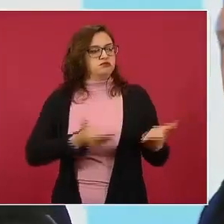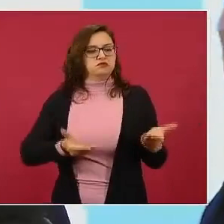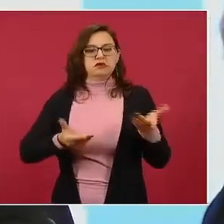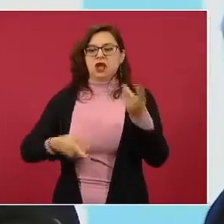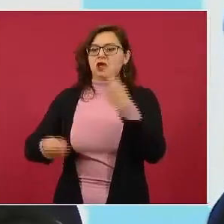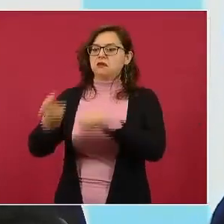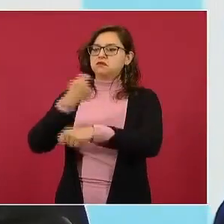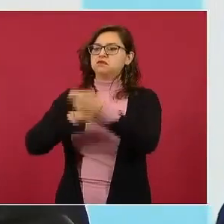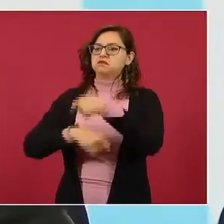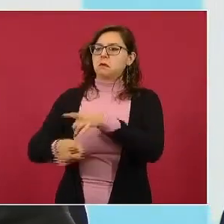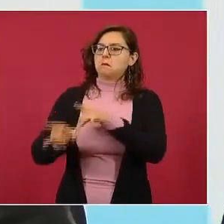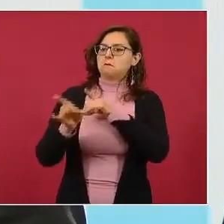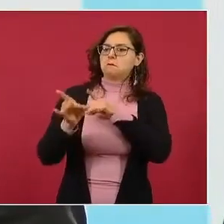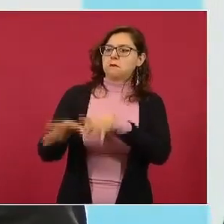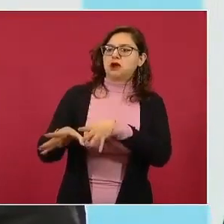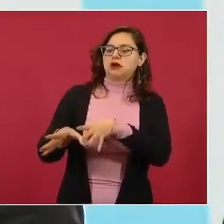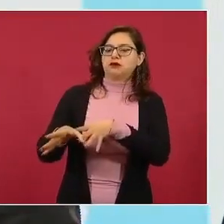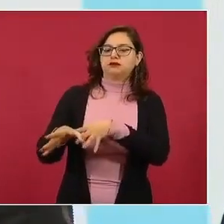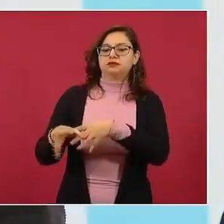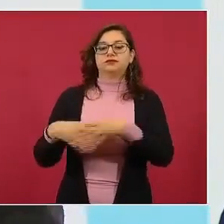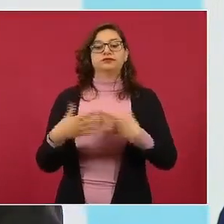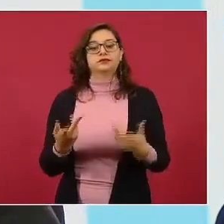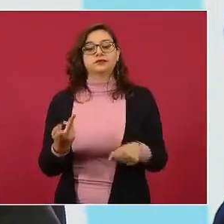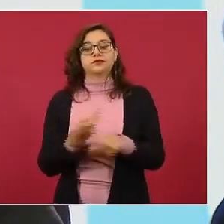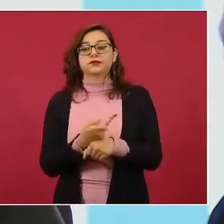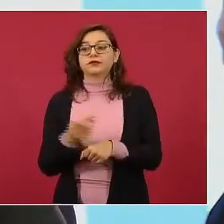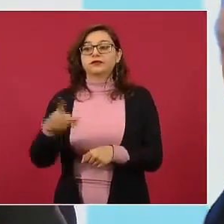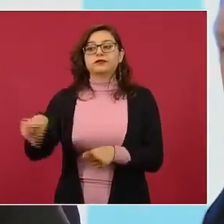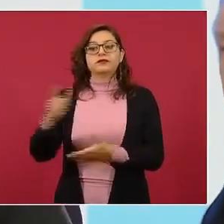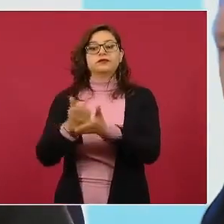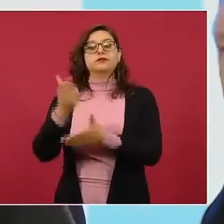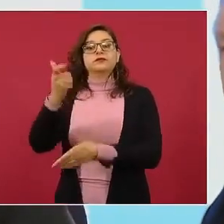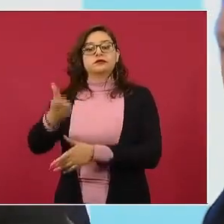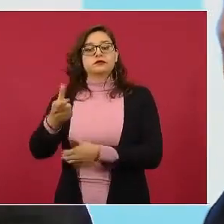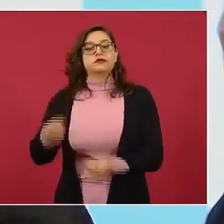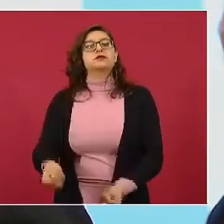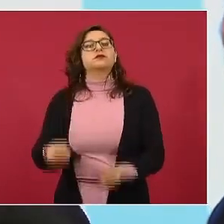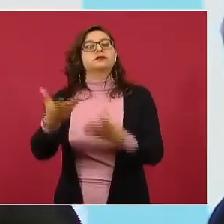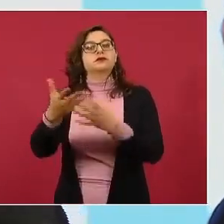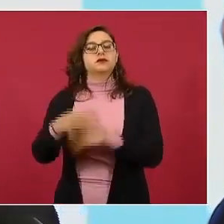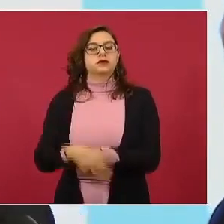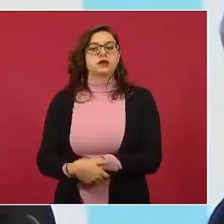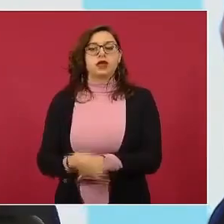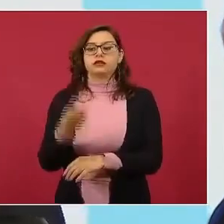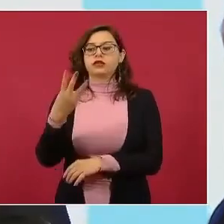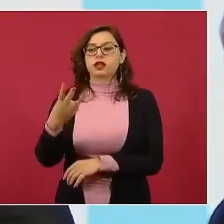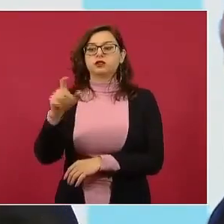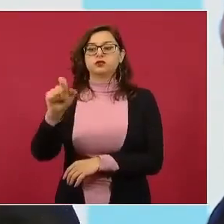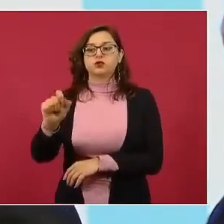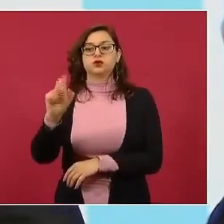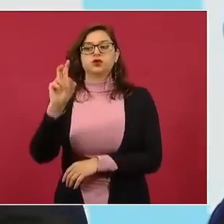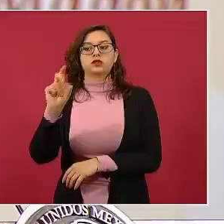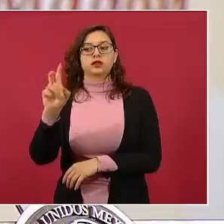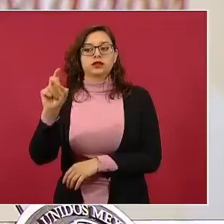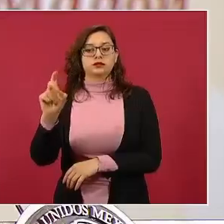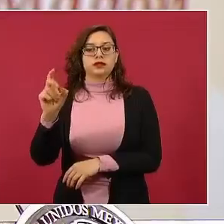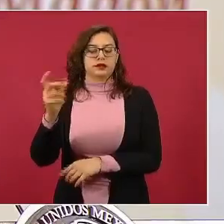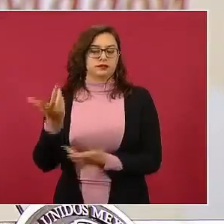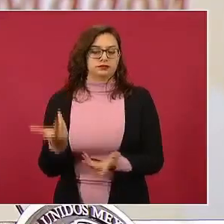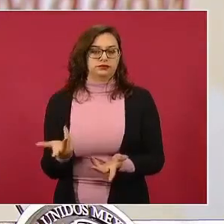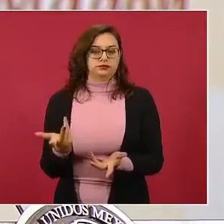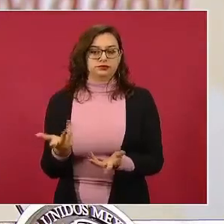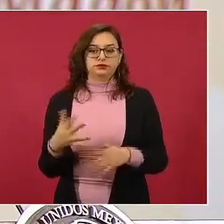las pobres tiendas tienen que cerrar, pagan 3 pesos con 30 centavos. En promedio, todas las tiendas, todos